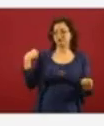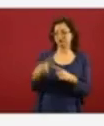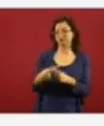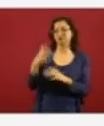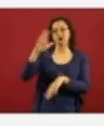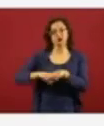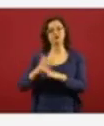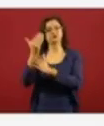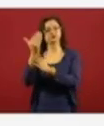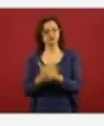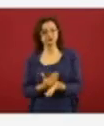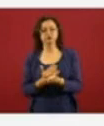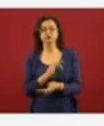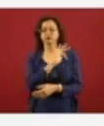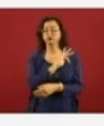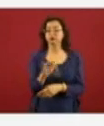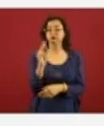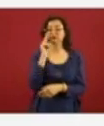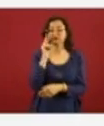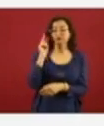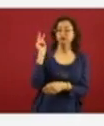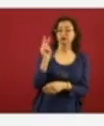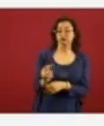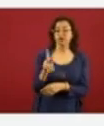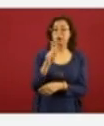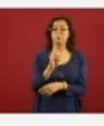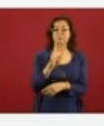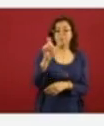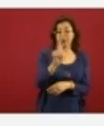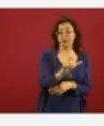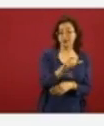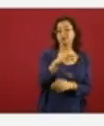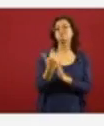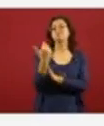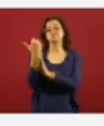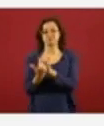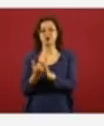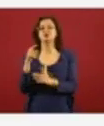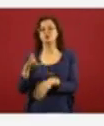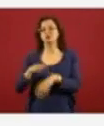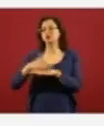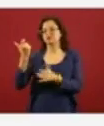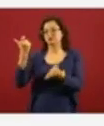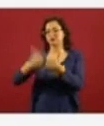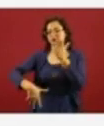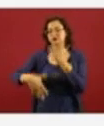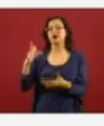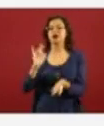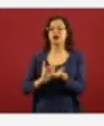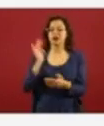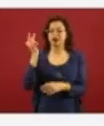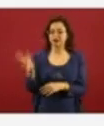los precios, ya lo ven ahí, abajo de Pemex, abajo de franquicia Pemex, ahí está Rendichicas, gracias a